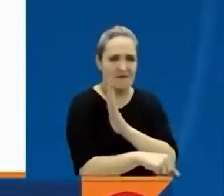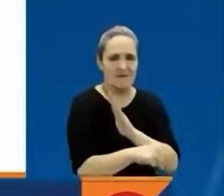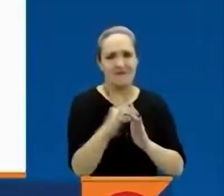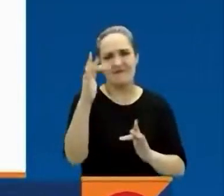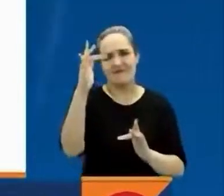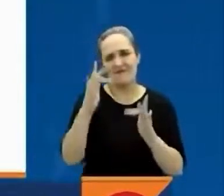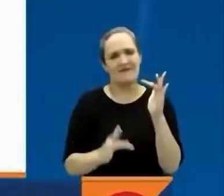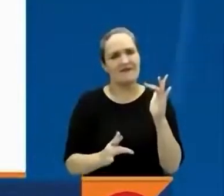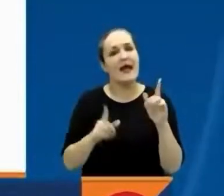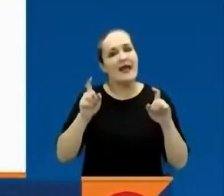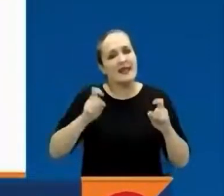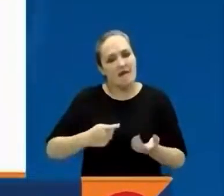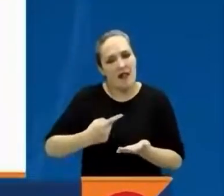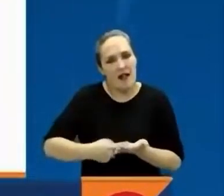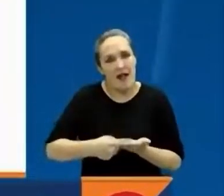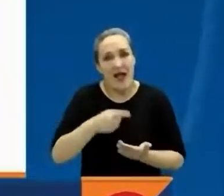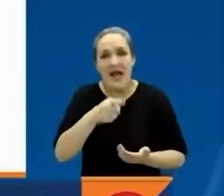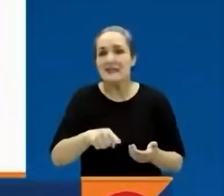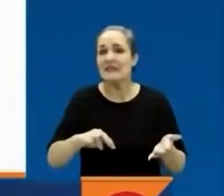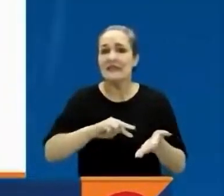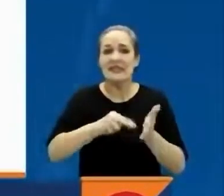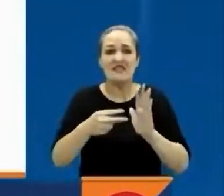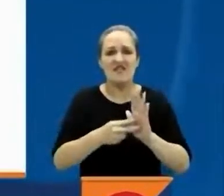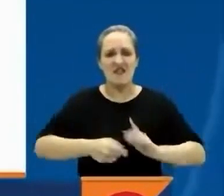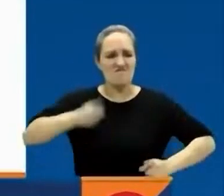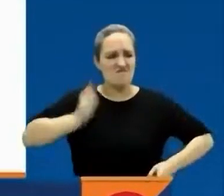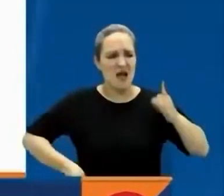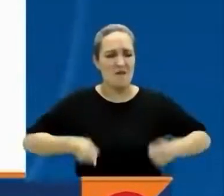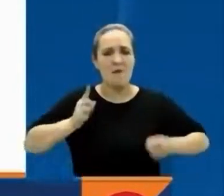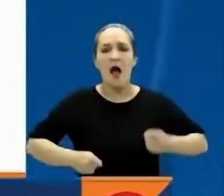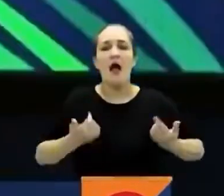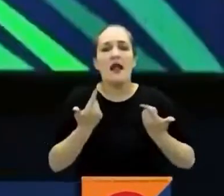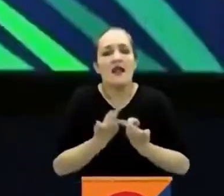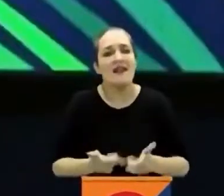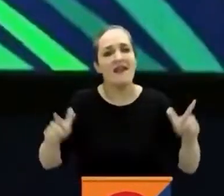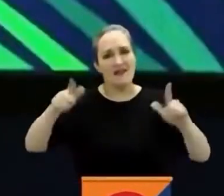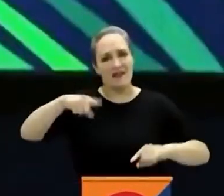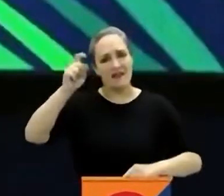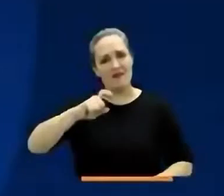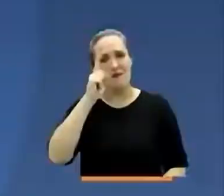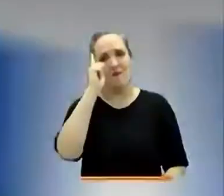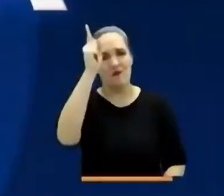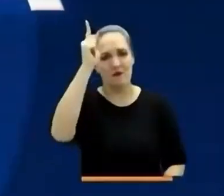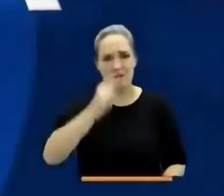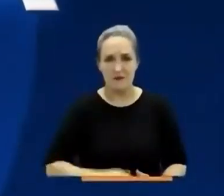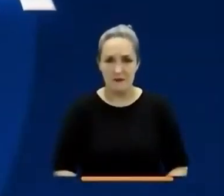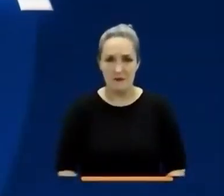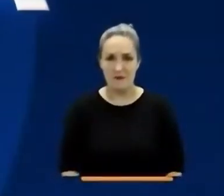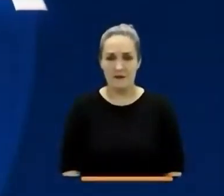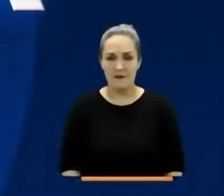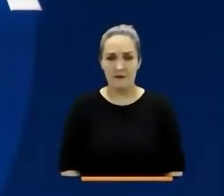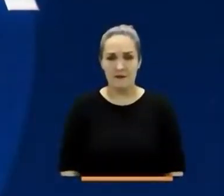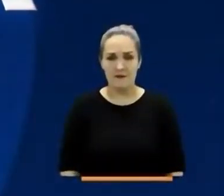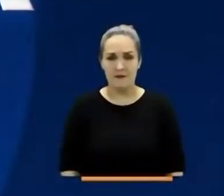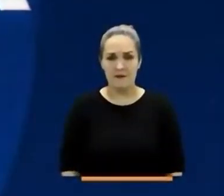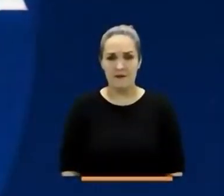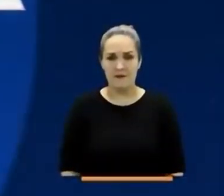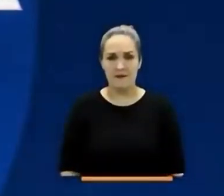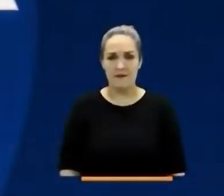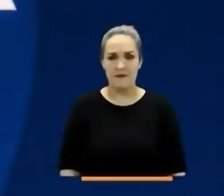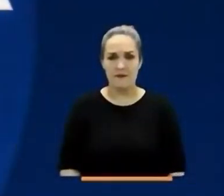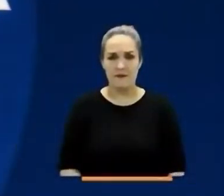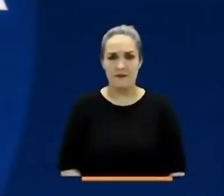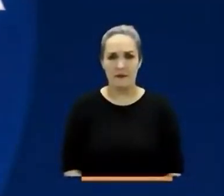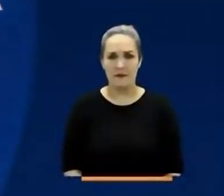Tal práctica es puro fascismo. La política debe ser libertad. ¿Qué pasa si se legaliza?